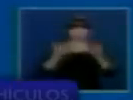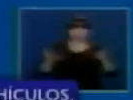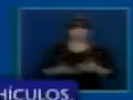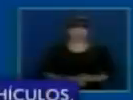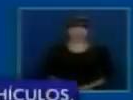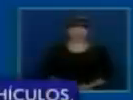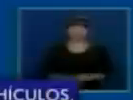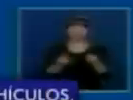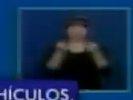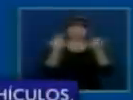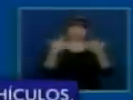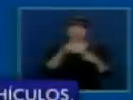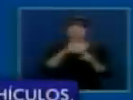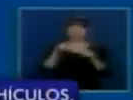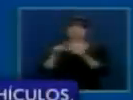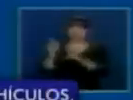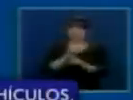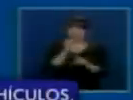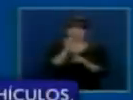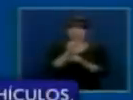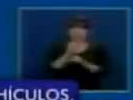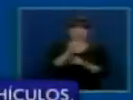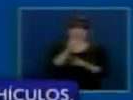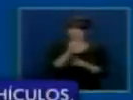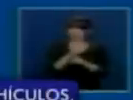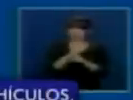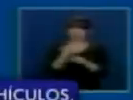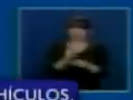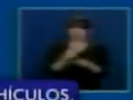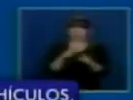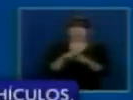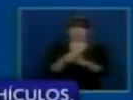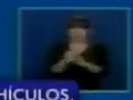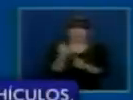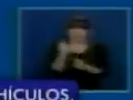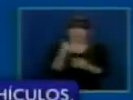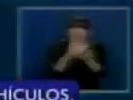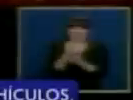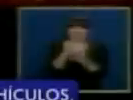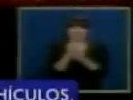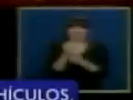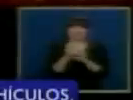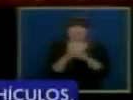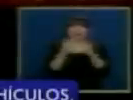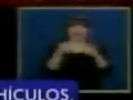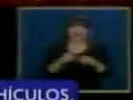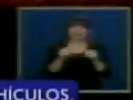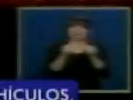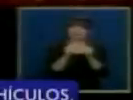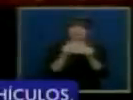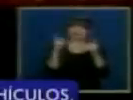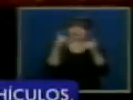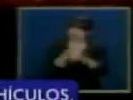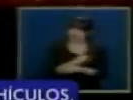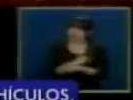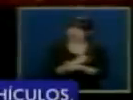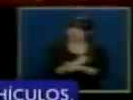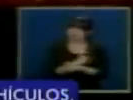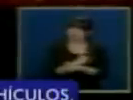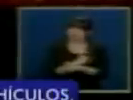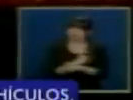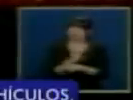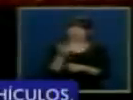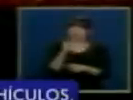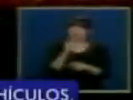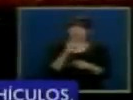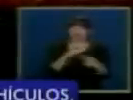Hay muchas otras situaciones irregulares que apenas hemos empezado a investigar. Son casos más complejos, donde los